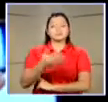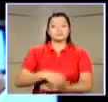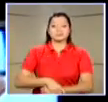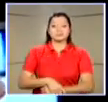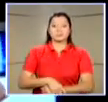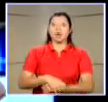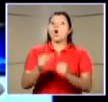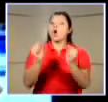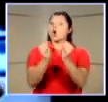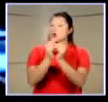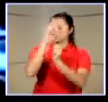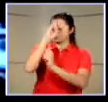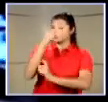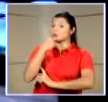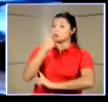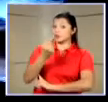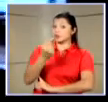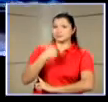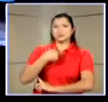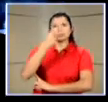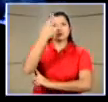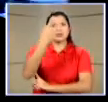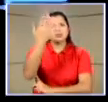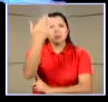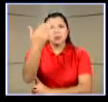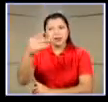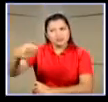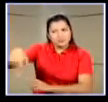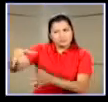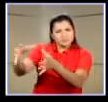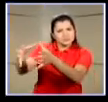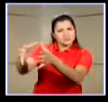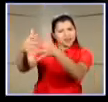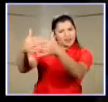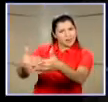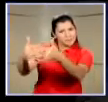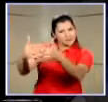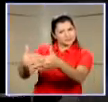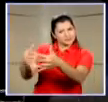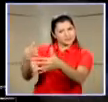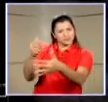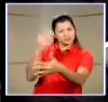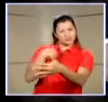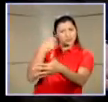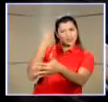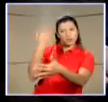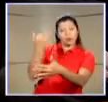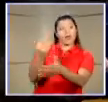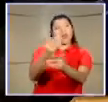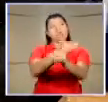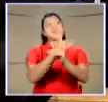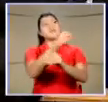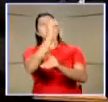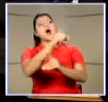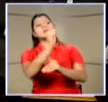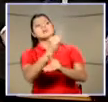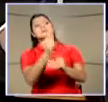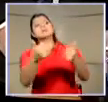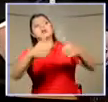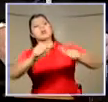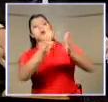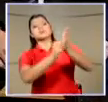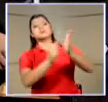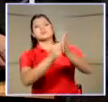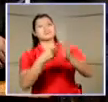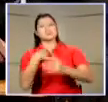que, con todo respeto, no entiendo por qué en la Unión de Cámaras defienden a rajatabla estos recortes, porque hay